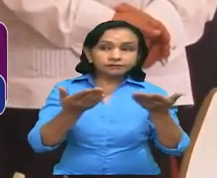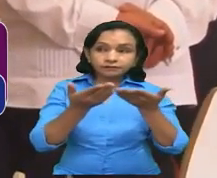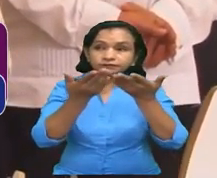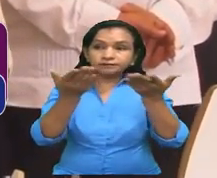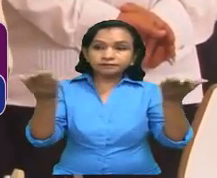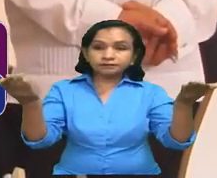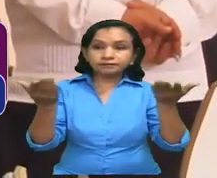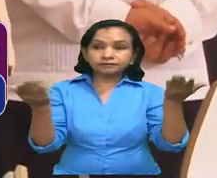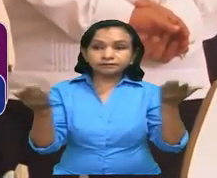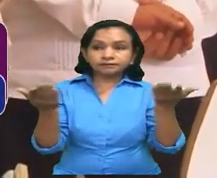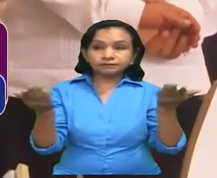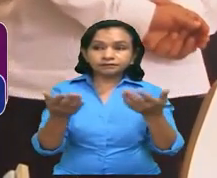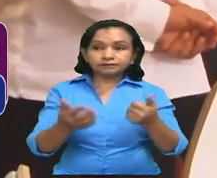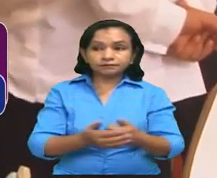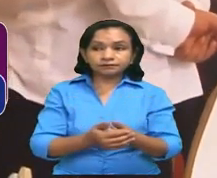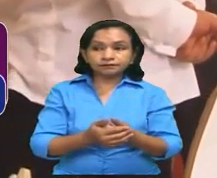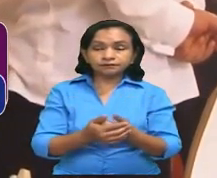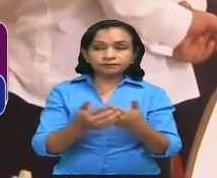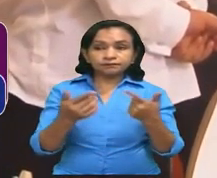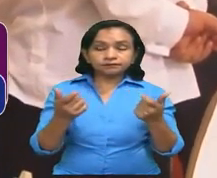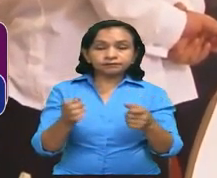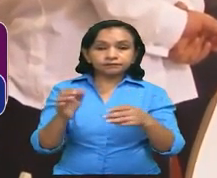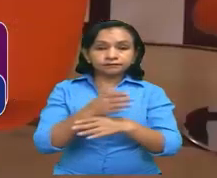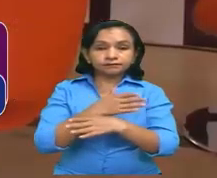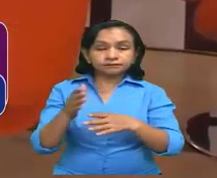expresaban precisamente ese potencial que tiene